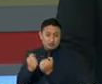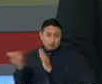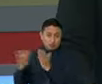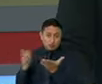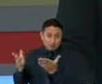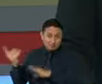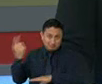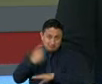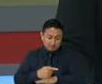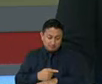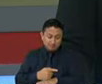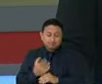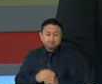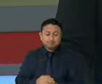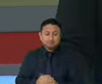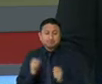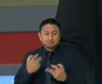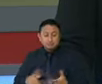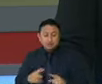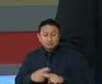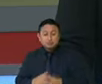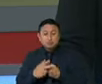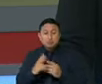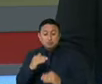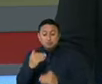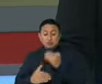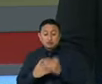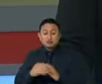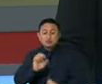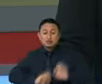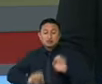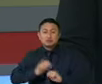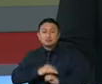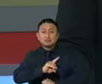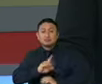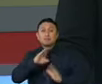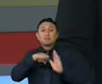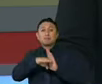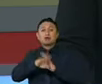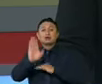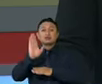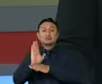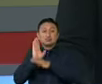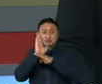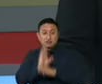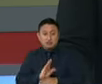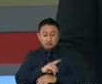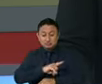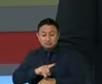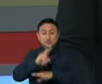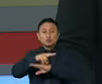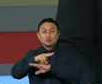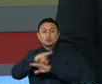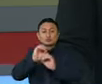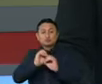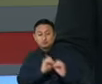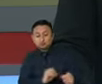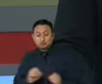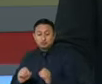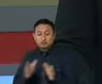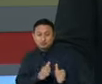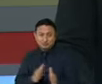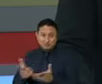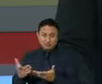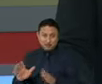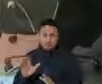Transitorio. Adicionalmente, se inició el proceso de evaluación a los vocales del Banco del IES y a la Superintendencia de Ordenamiento